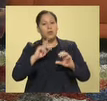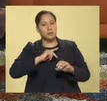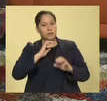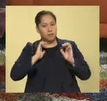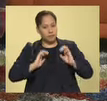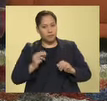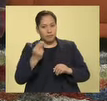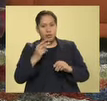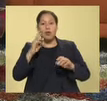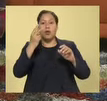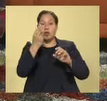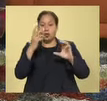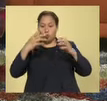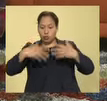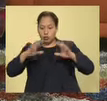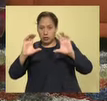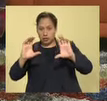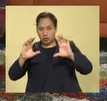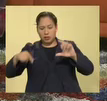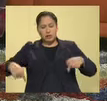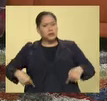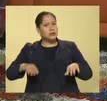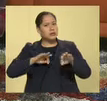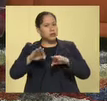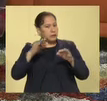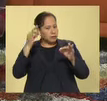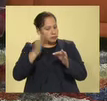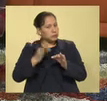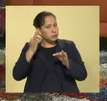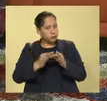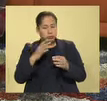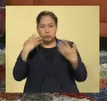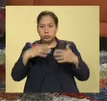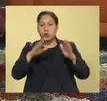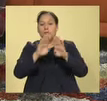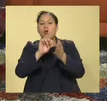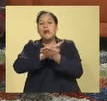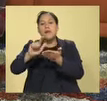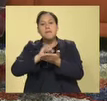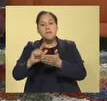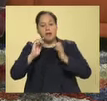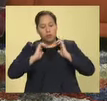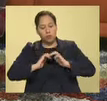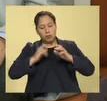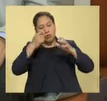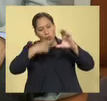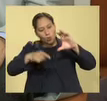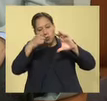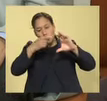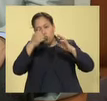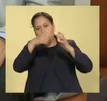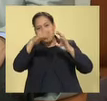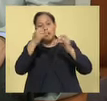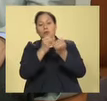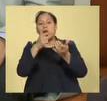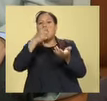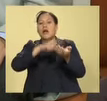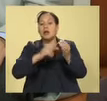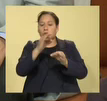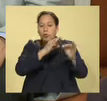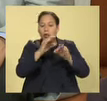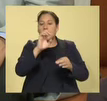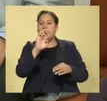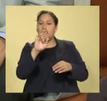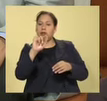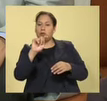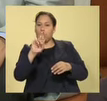cuerpo. Tenemos 2 riñones, pero hacen una función muy importante, como bien lo dices, como filtros y además en la creación de ciertas hormonas, ¿no? Entre otras